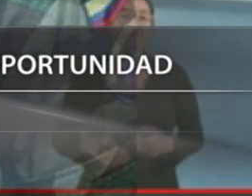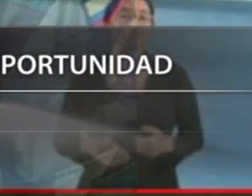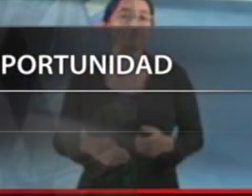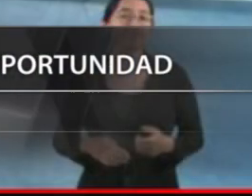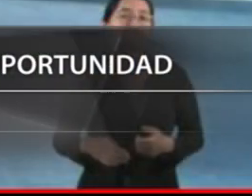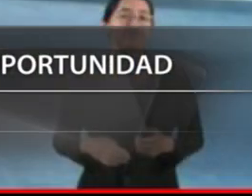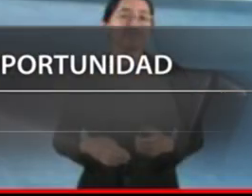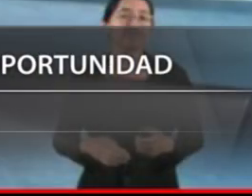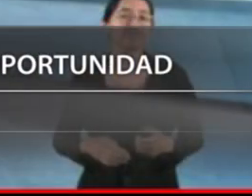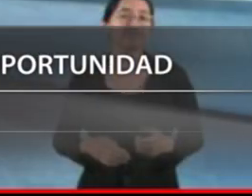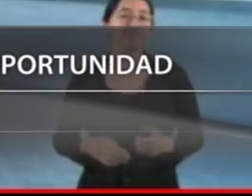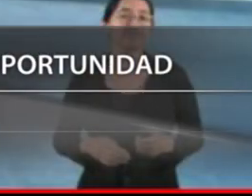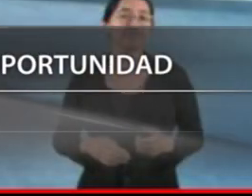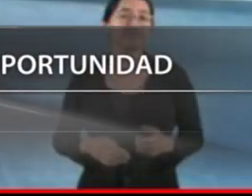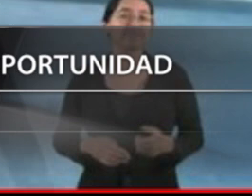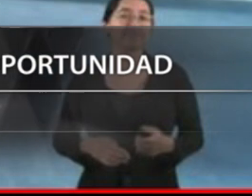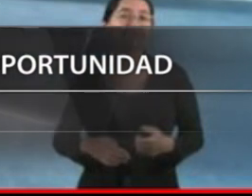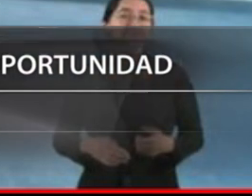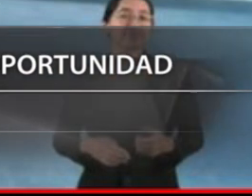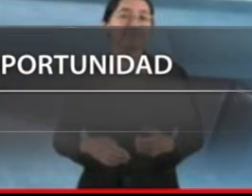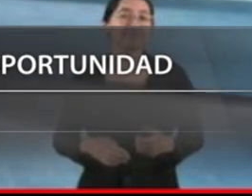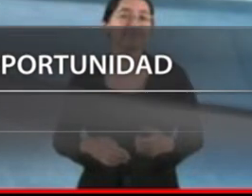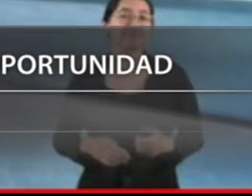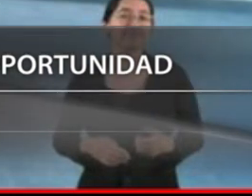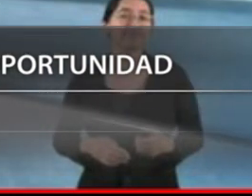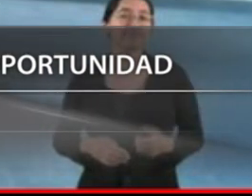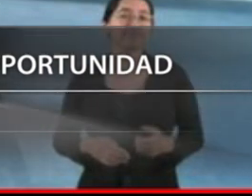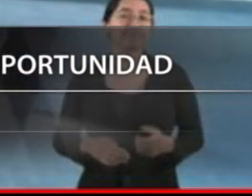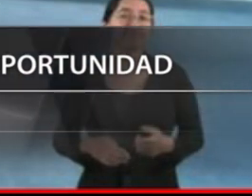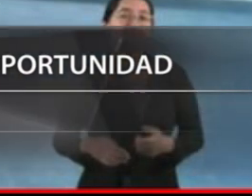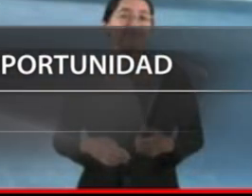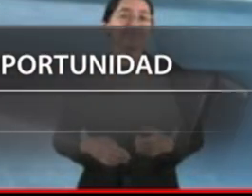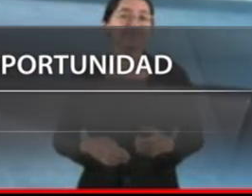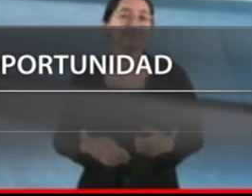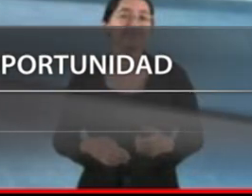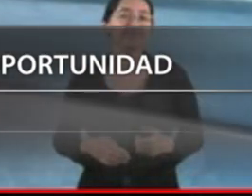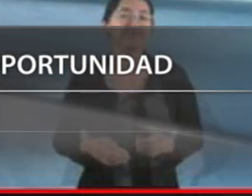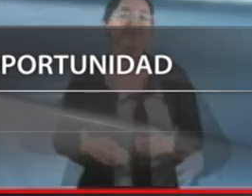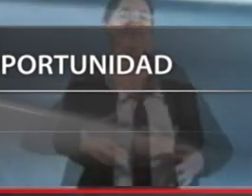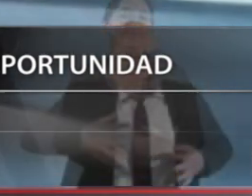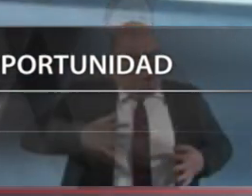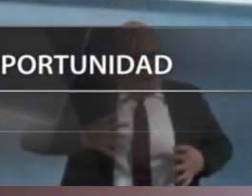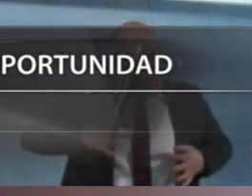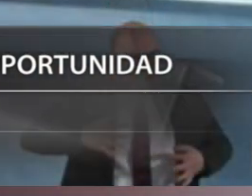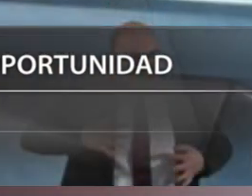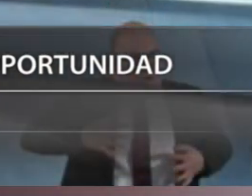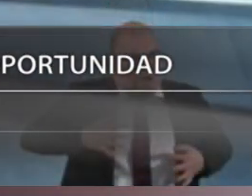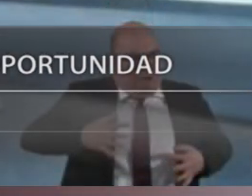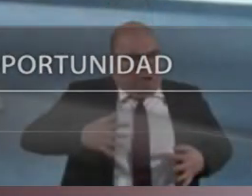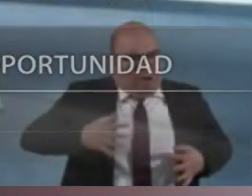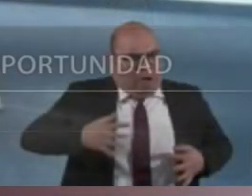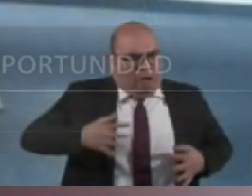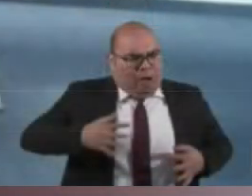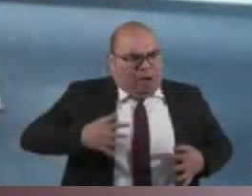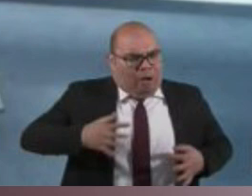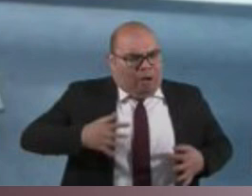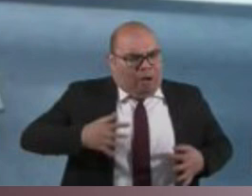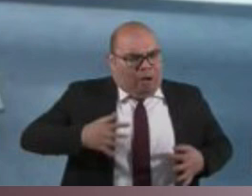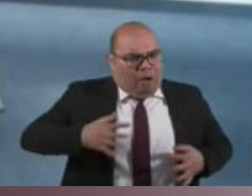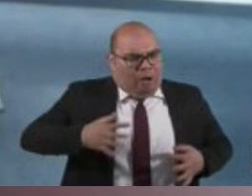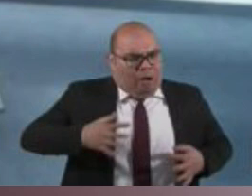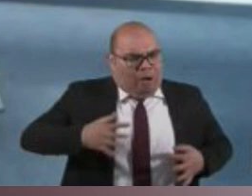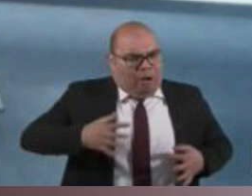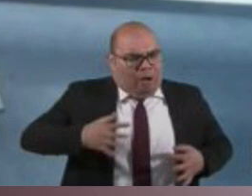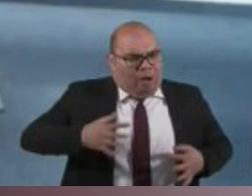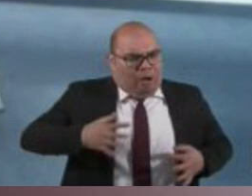a la fuerza pública explicó la G en este sentido la jurisdicción detalló que le dio traslado a mancuso de un temario y le dio un plazo